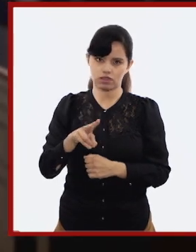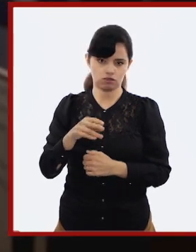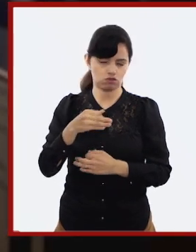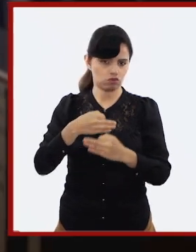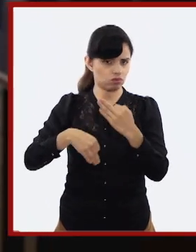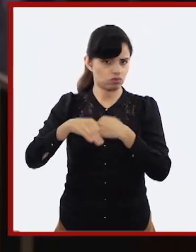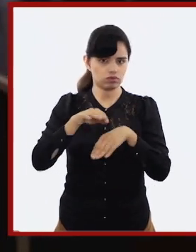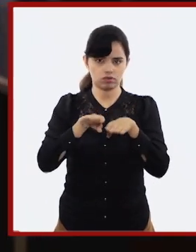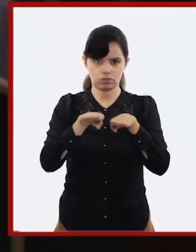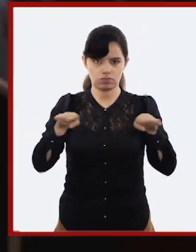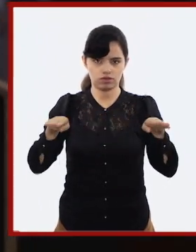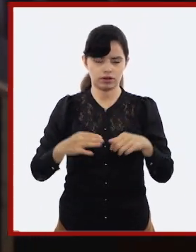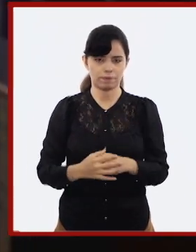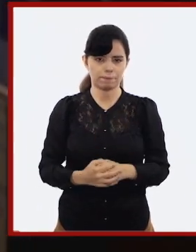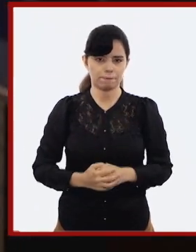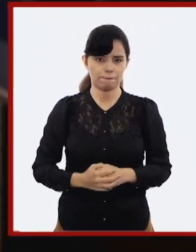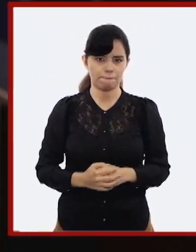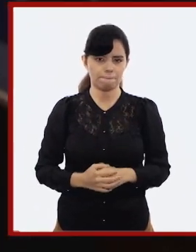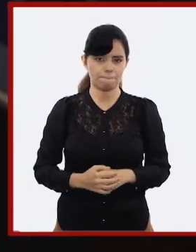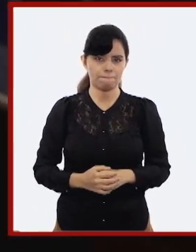igualdad.